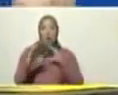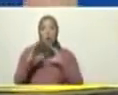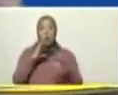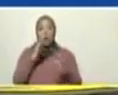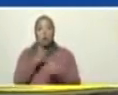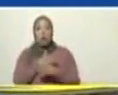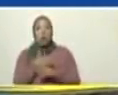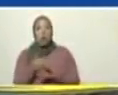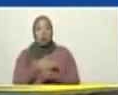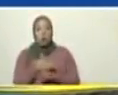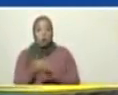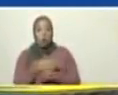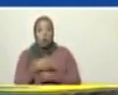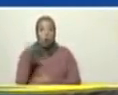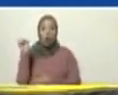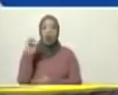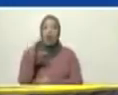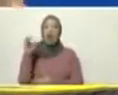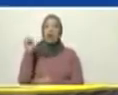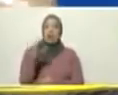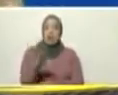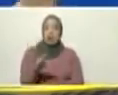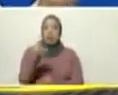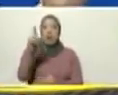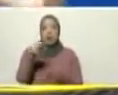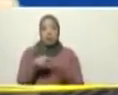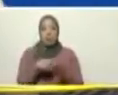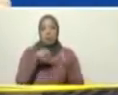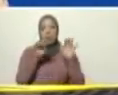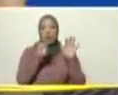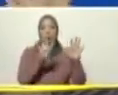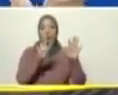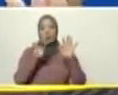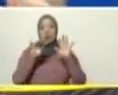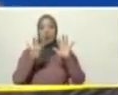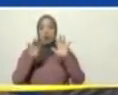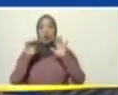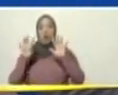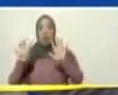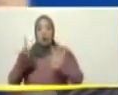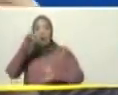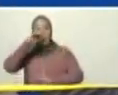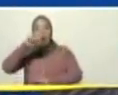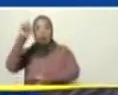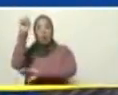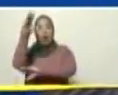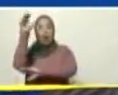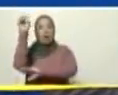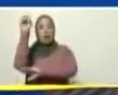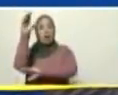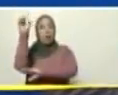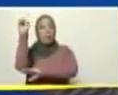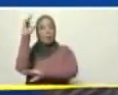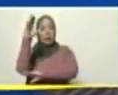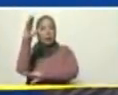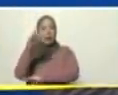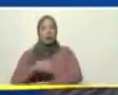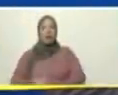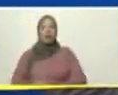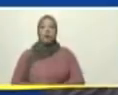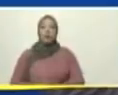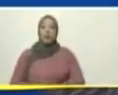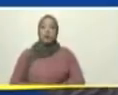Asamblea Constituyente del 99, empoderó al pueblo venezolano de ese valor comunicacional